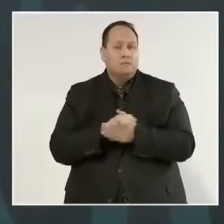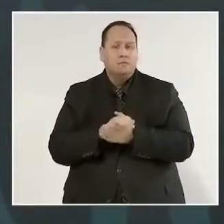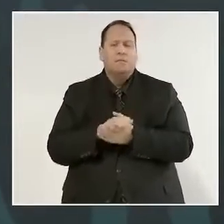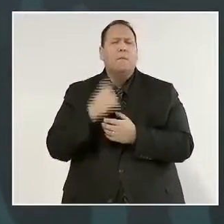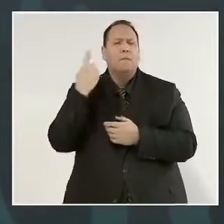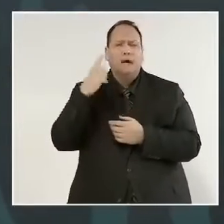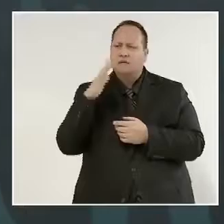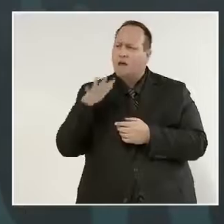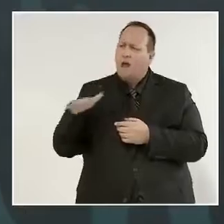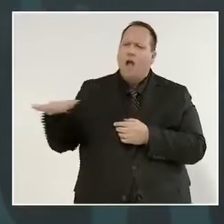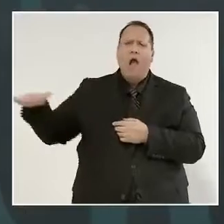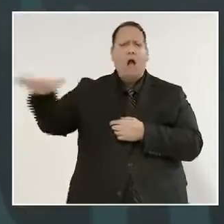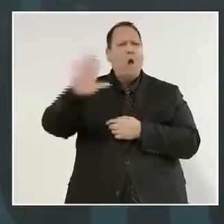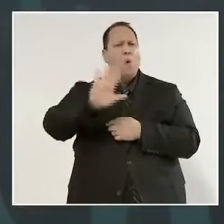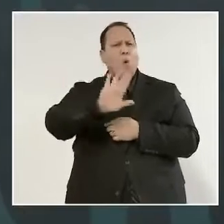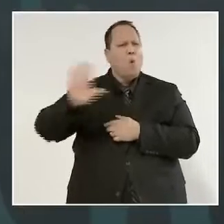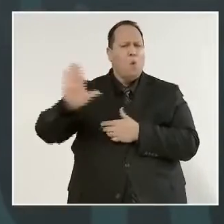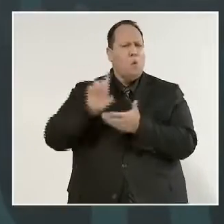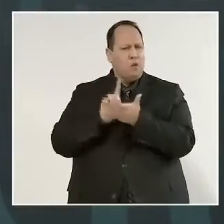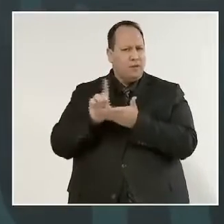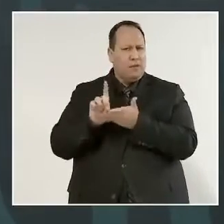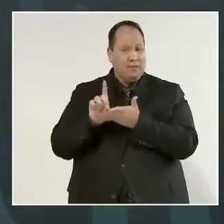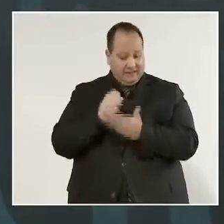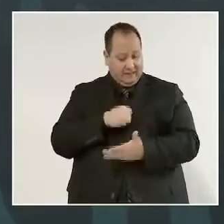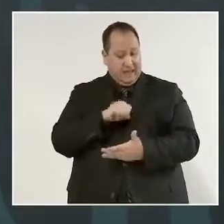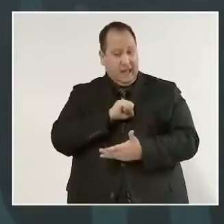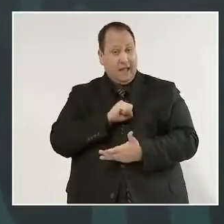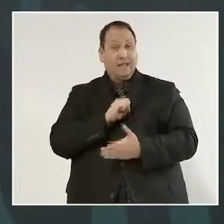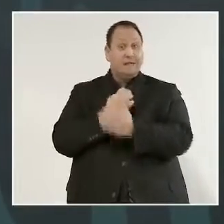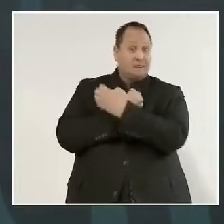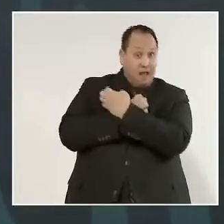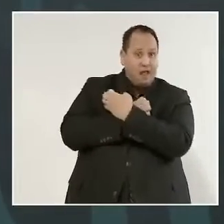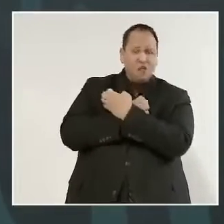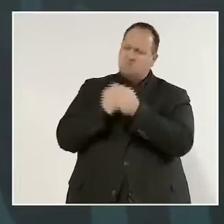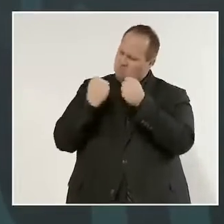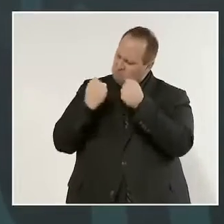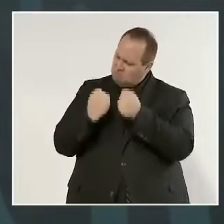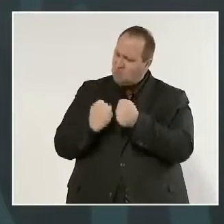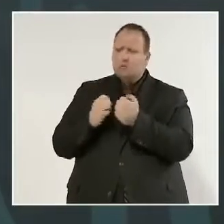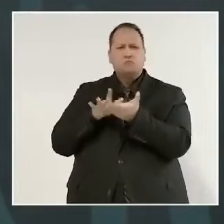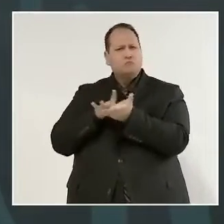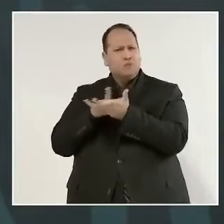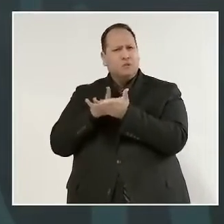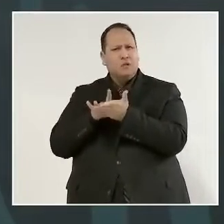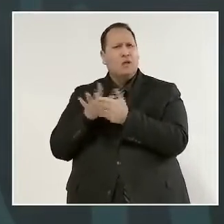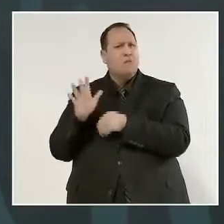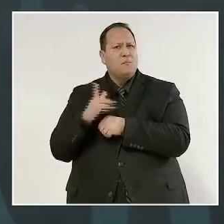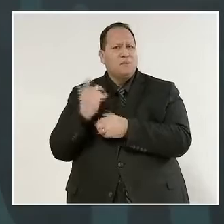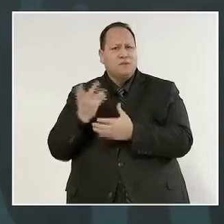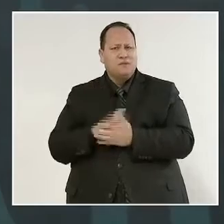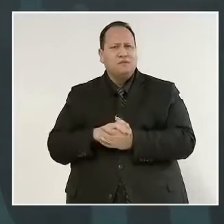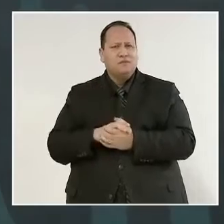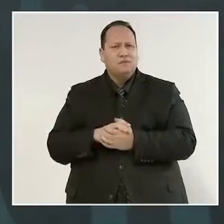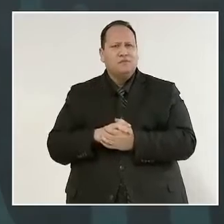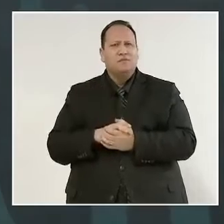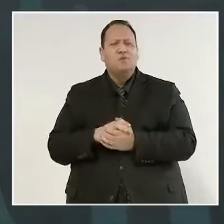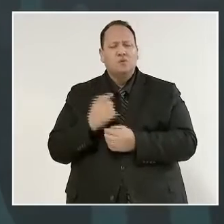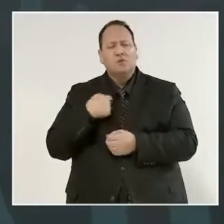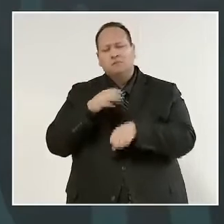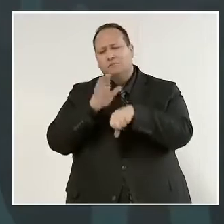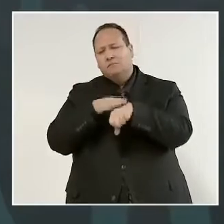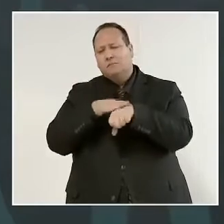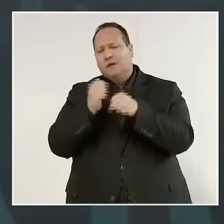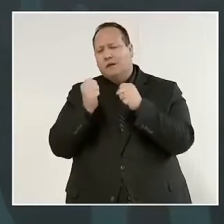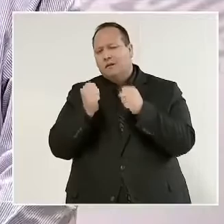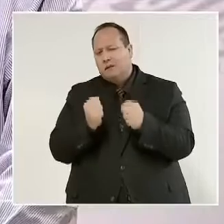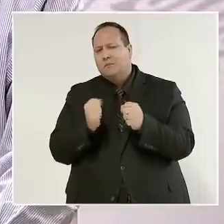para garantizar el derecho a la salud, a la educación. ¿Por qué? Puedo asegurar que